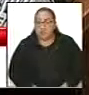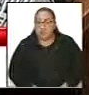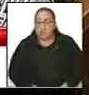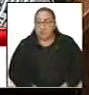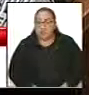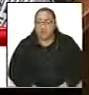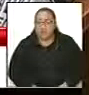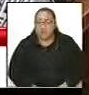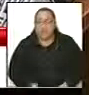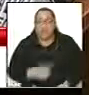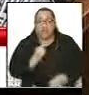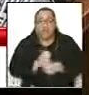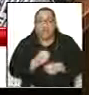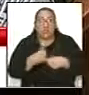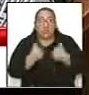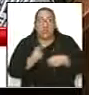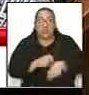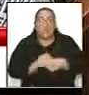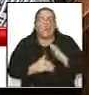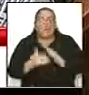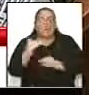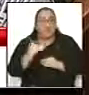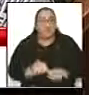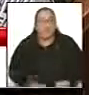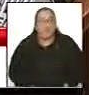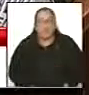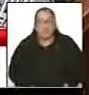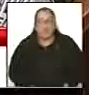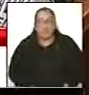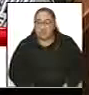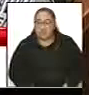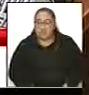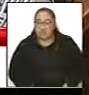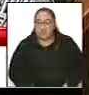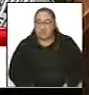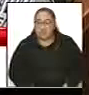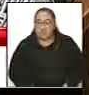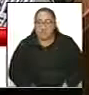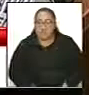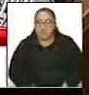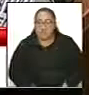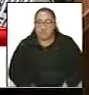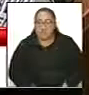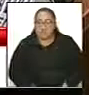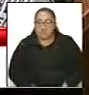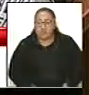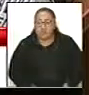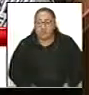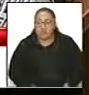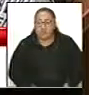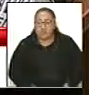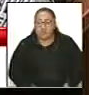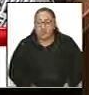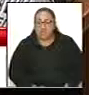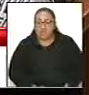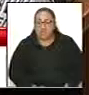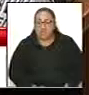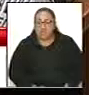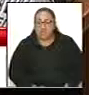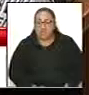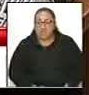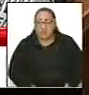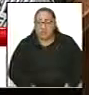su operatividad en el largo tiempo era mucho mayor. Bien, en el tema de la dorsal y las regionales, yendo en la